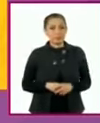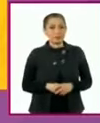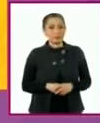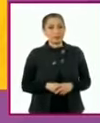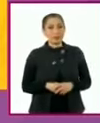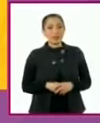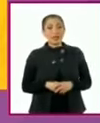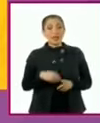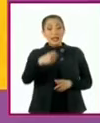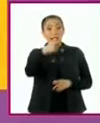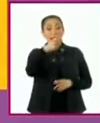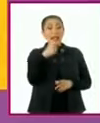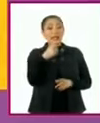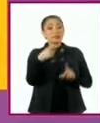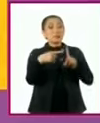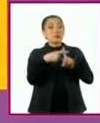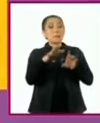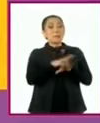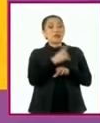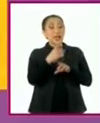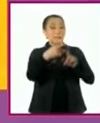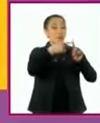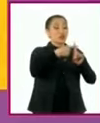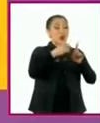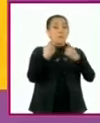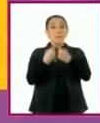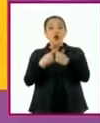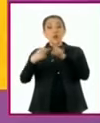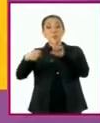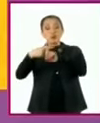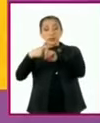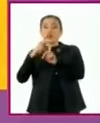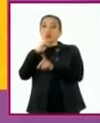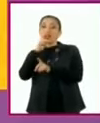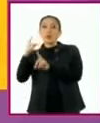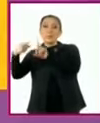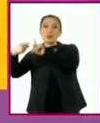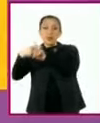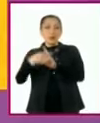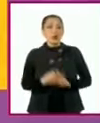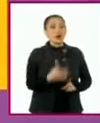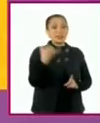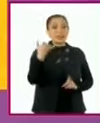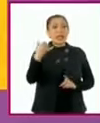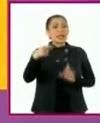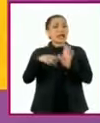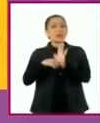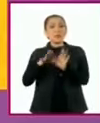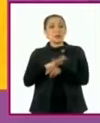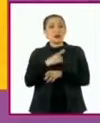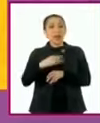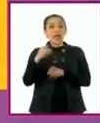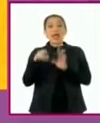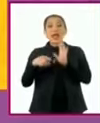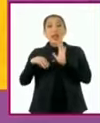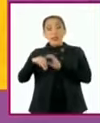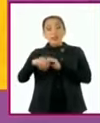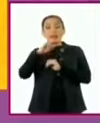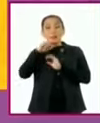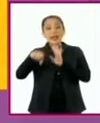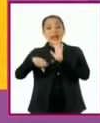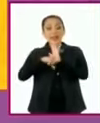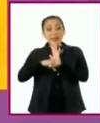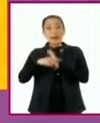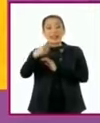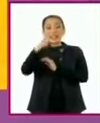X es positiva porque positivo por positivo es positivo. Y es negativa, M también es negativa